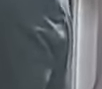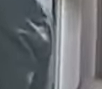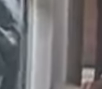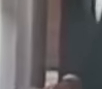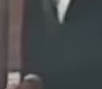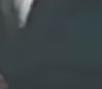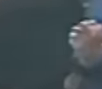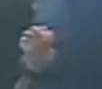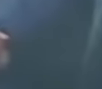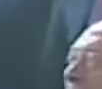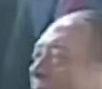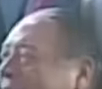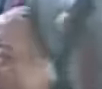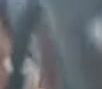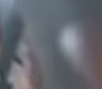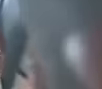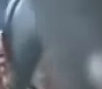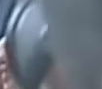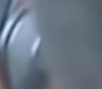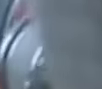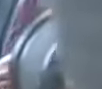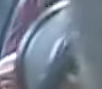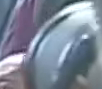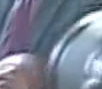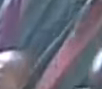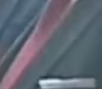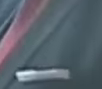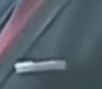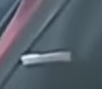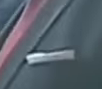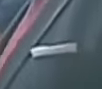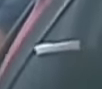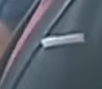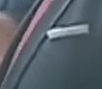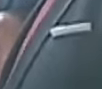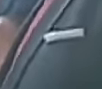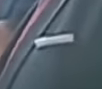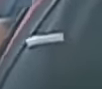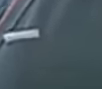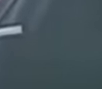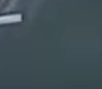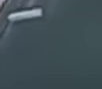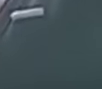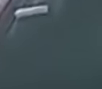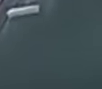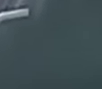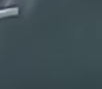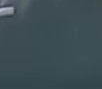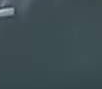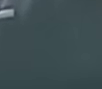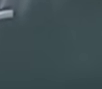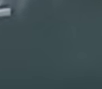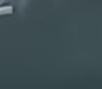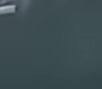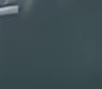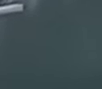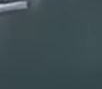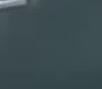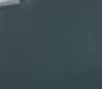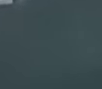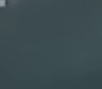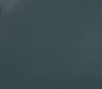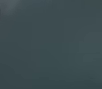la oposición venezolana. Hacen acto de presencia para lo que será esta importante promulgación de la ley orgánica sancionada